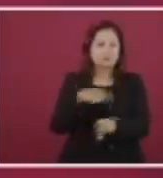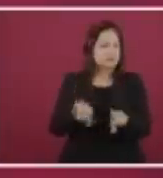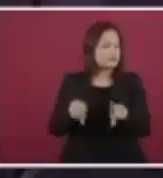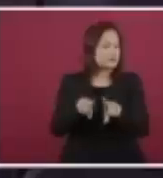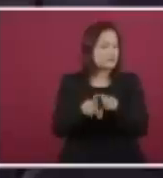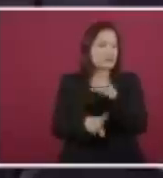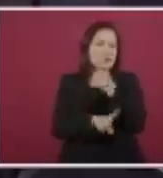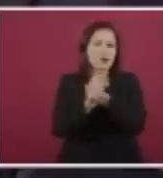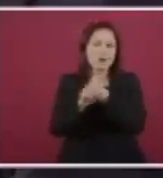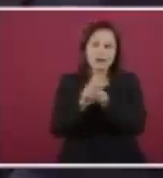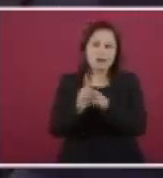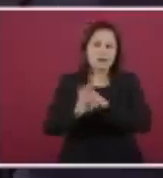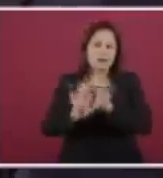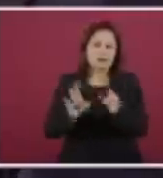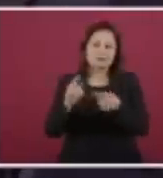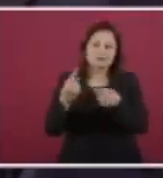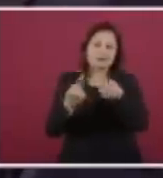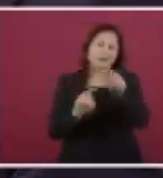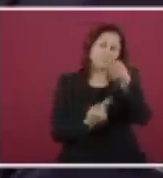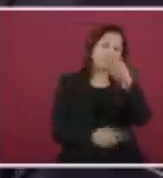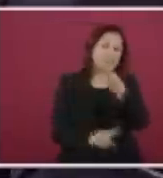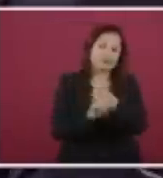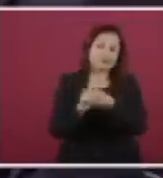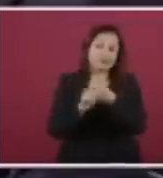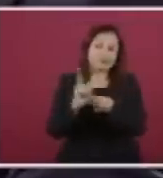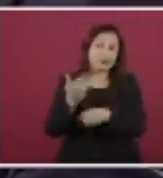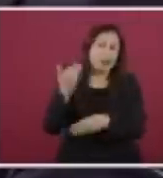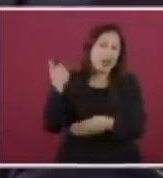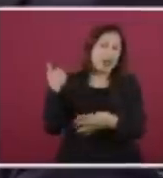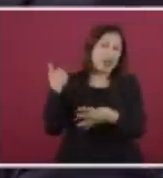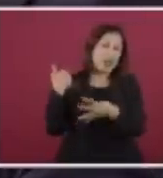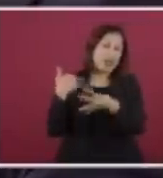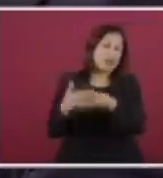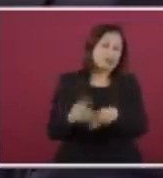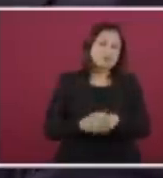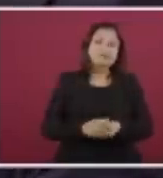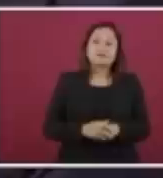y así con otras cosas que no